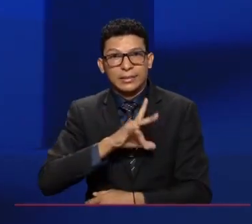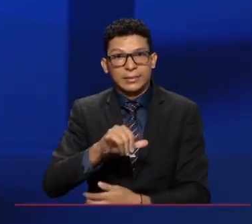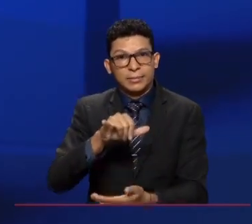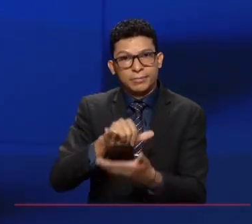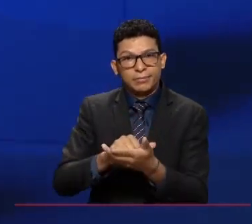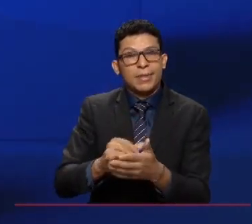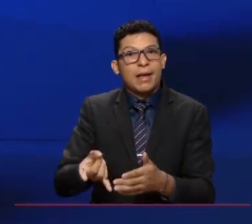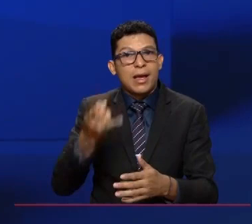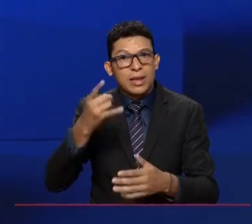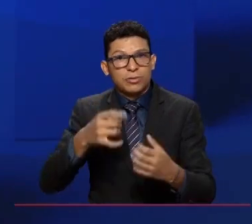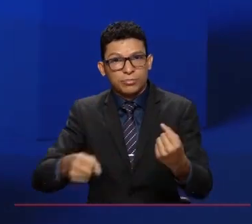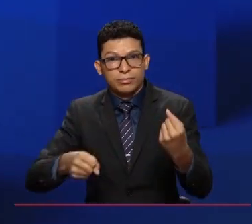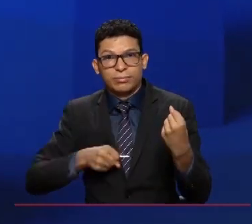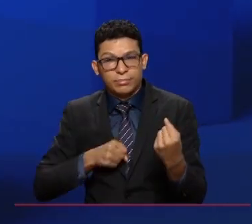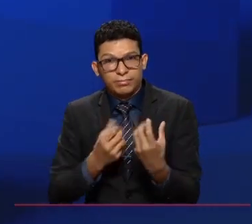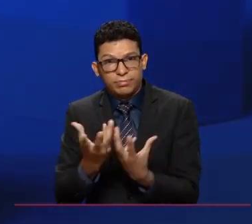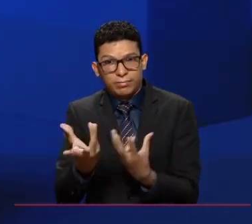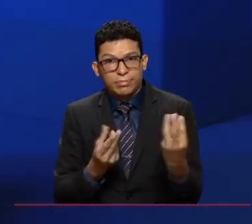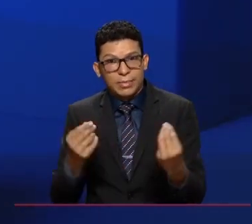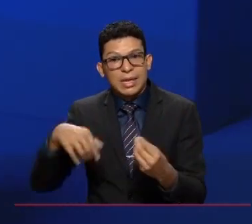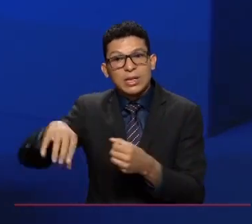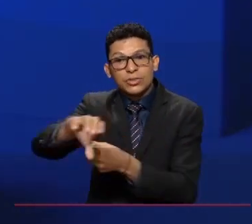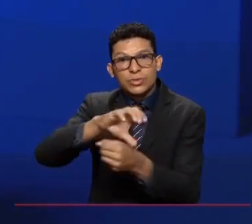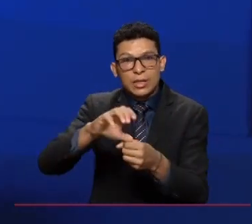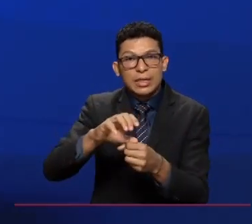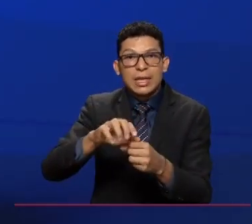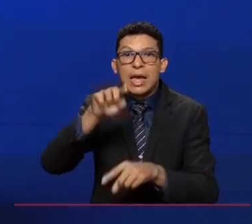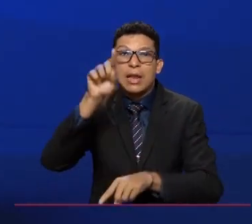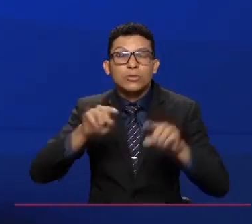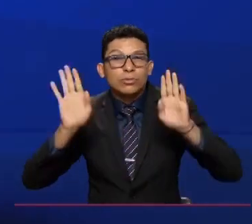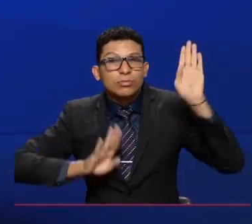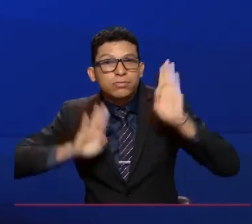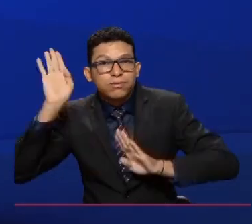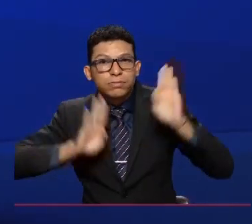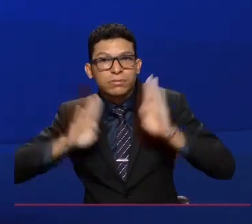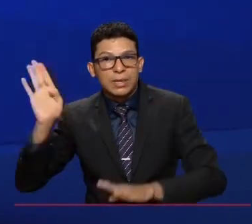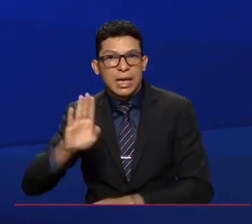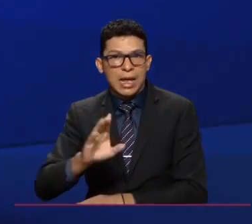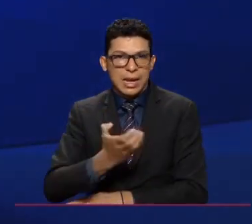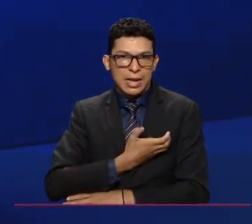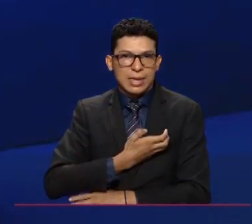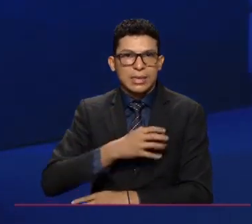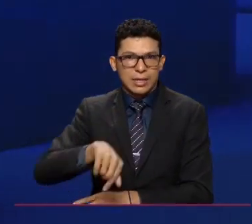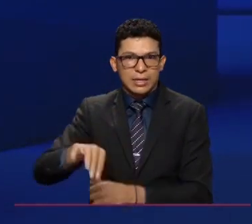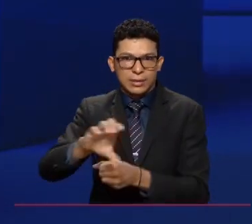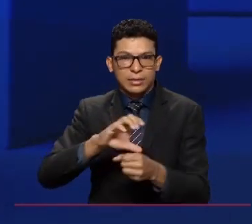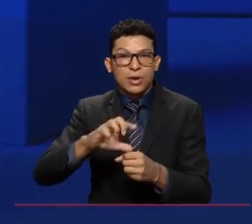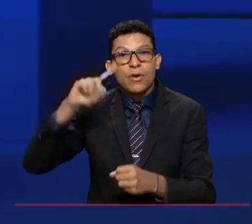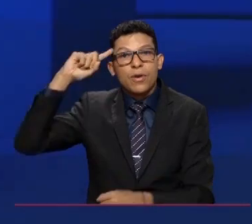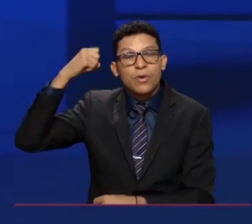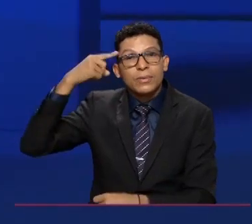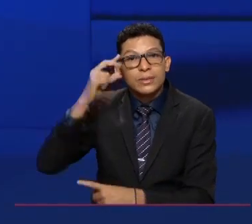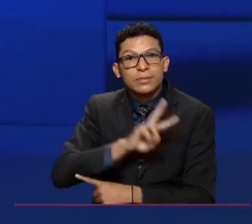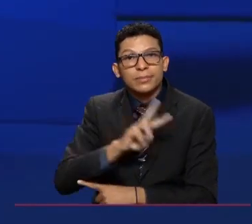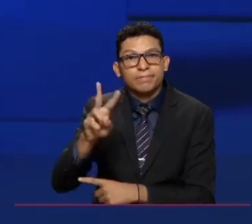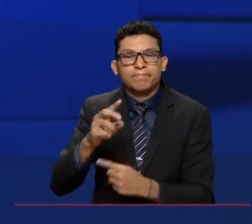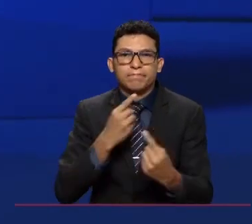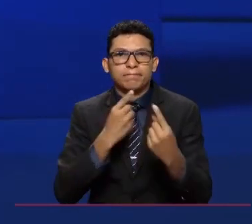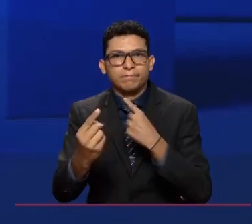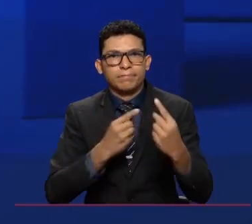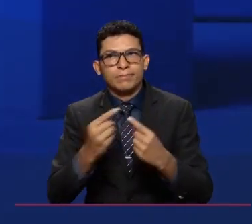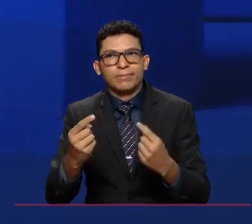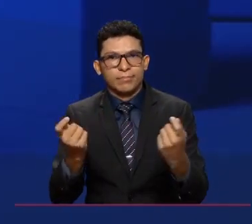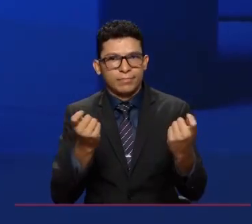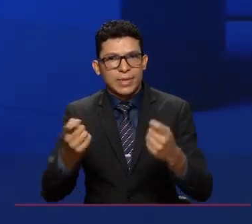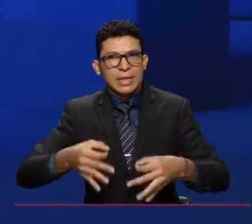eventual toma de grupos armados en la zona urbana, algunos candidatos a la alcaldía de esta ciudad y a la gobernación del Valle hablaron sobre las medidas de